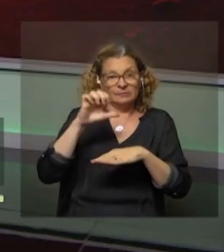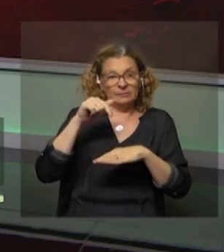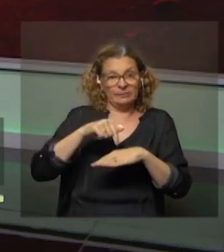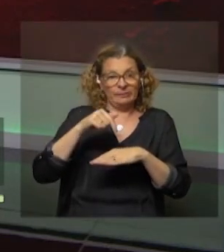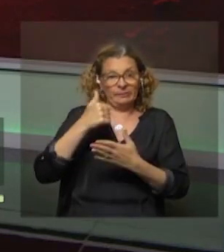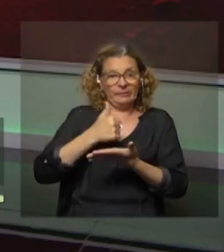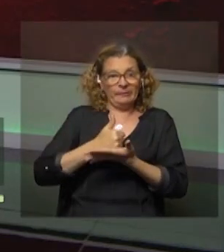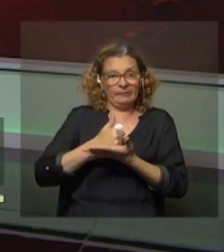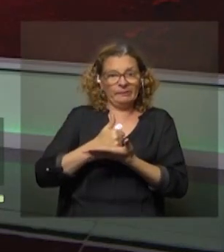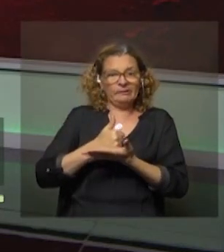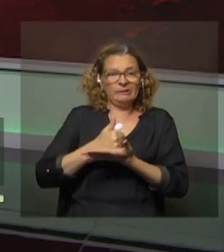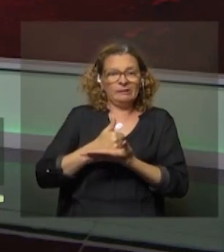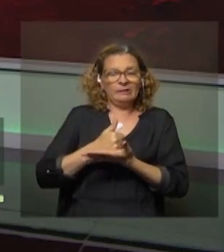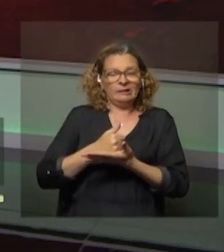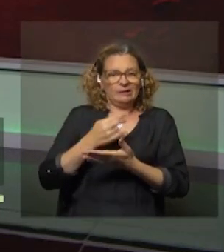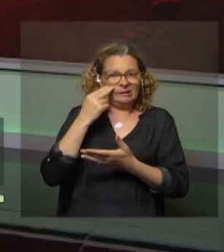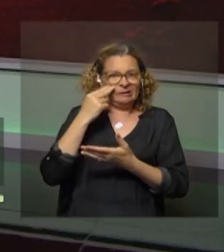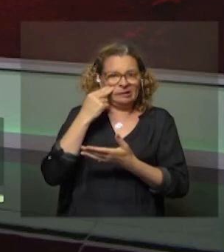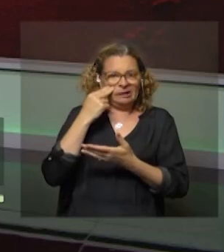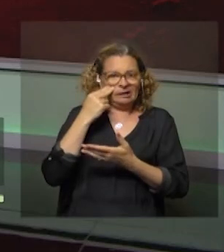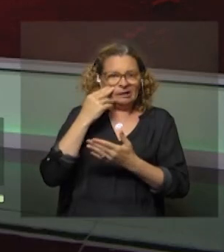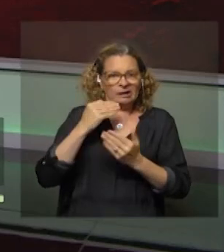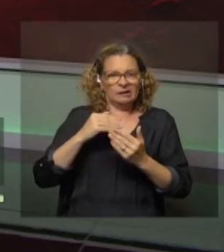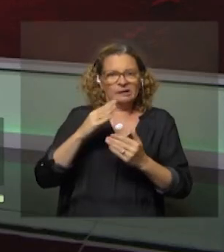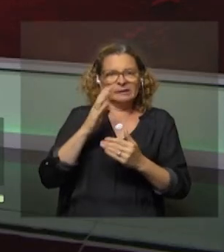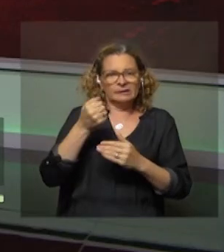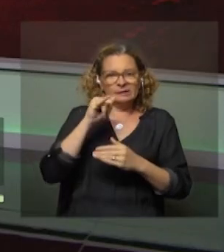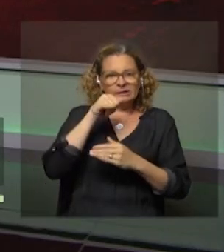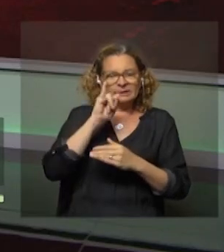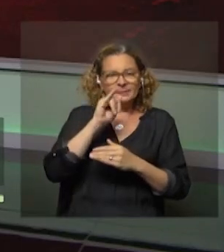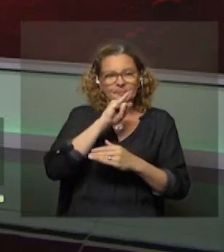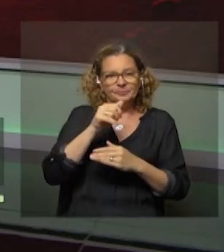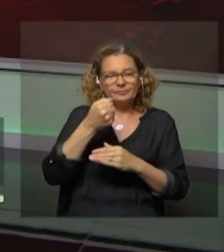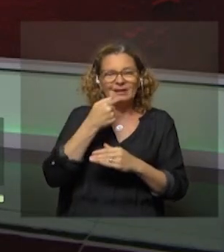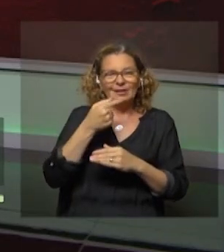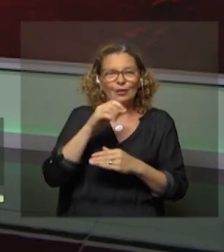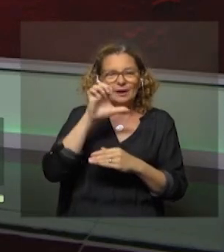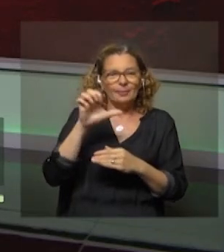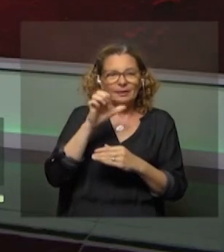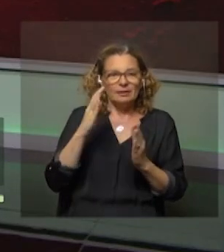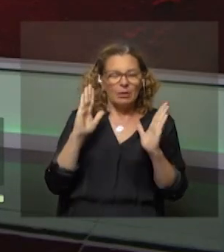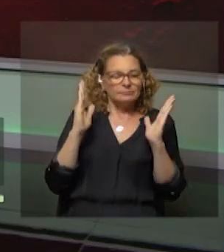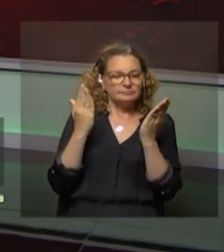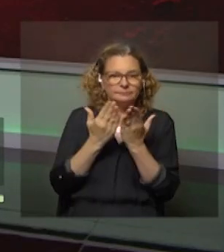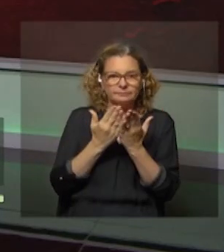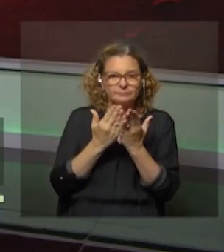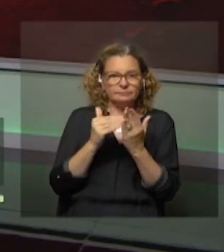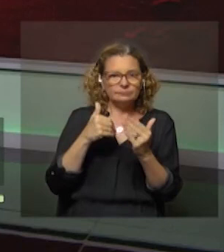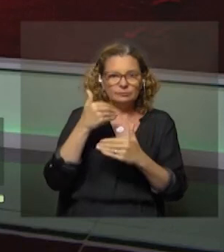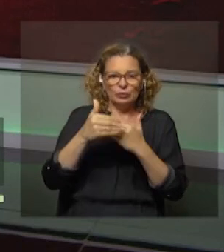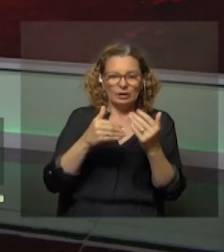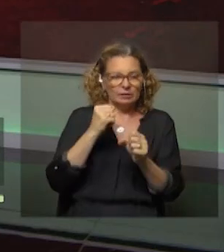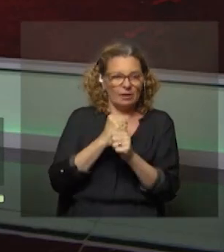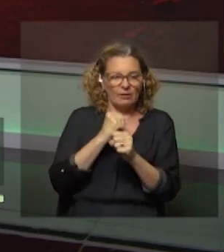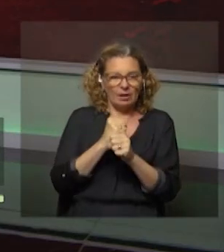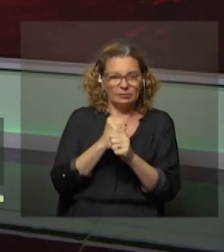está extinta por este escándalo el mismo Mario panisa dijo que verticales va a cerrar y que no sigue operando